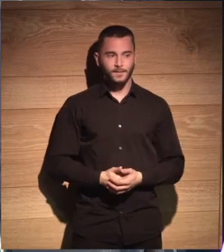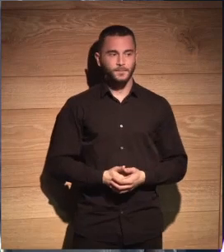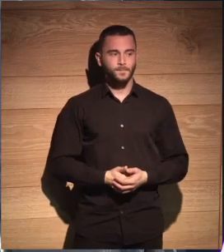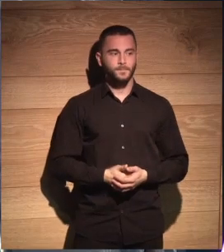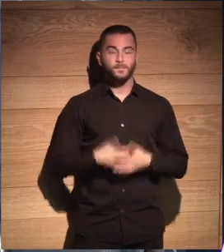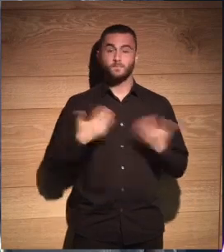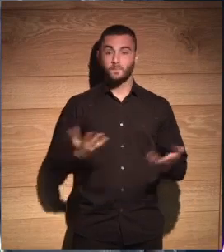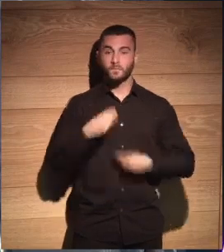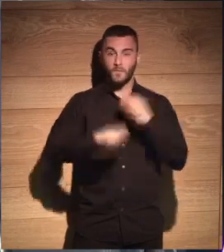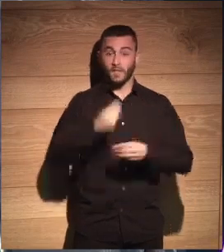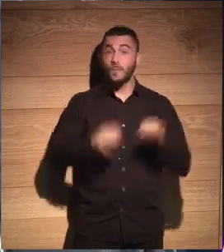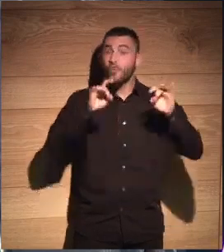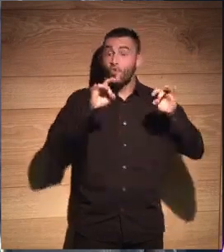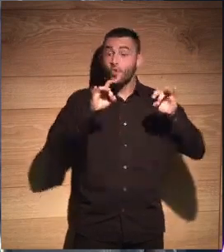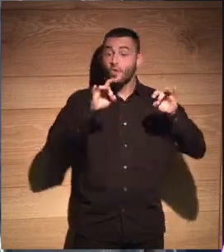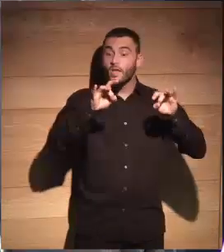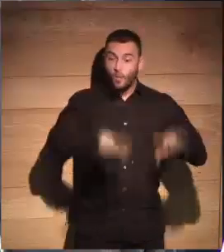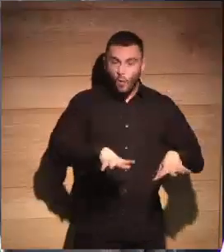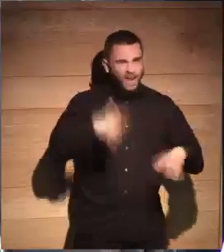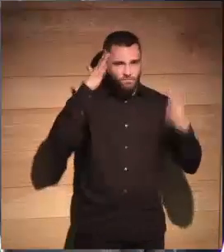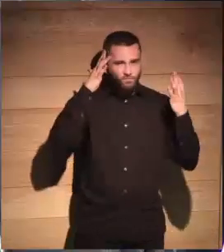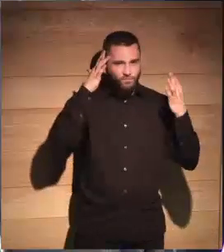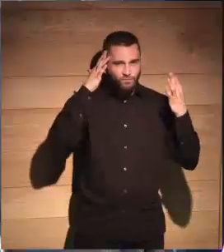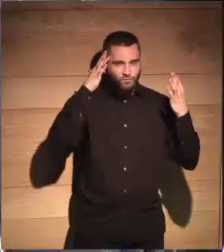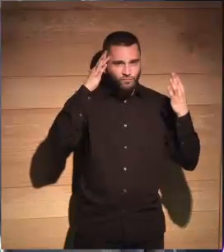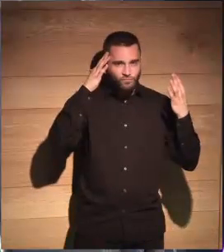hacerlo tal cual, pues yo creo que no hubiera tenido sentido.